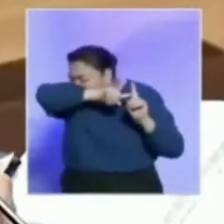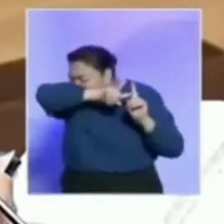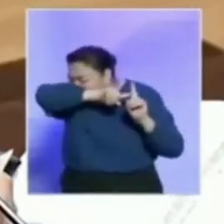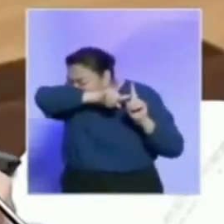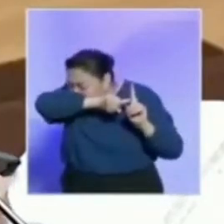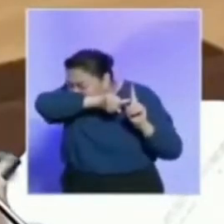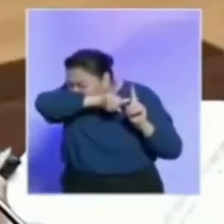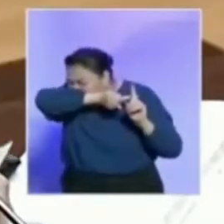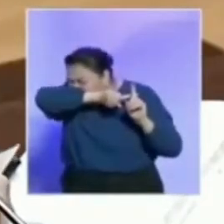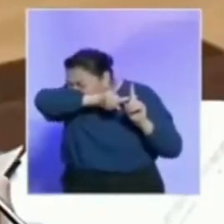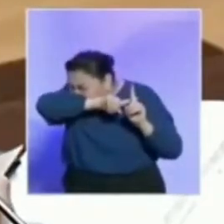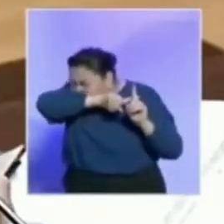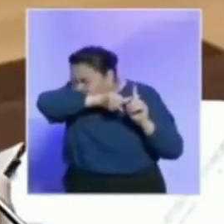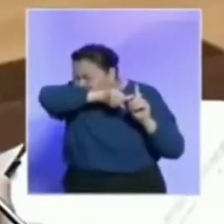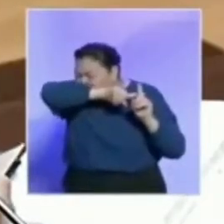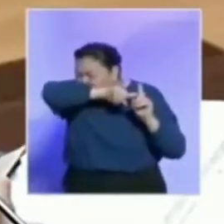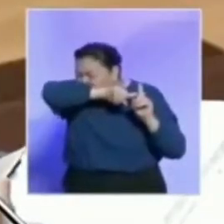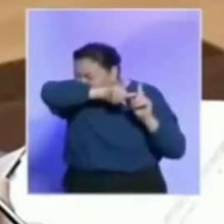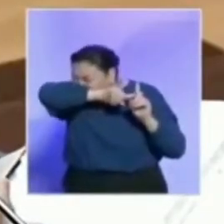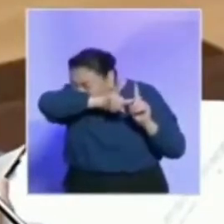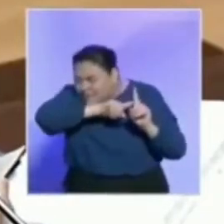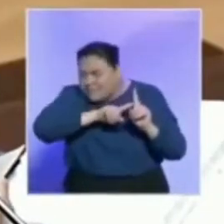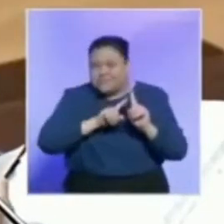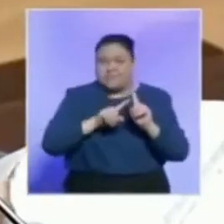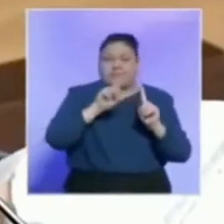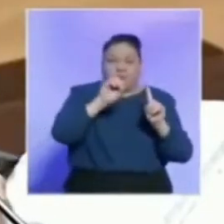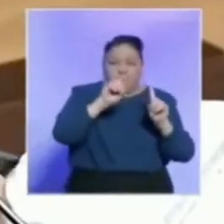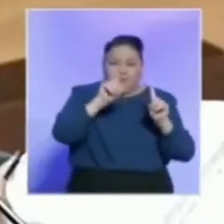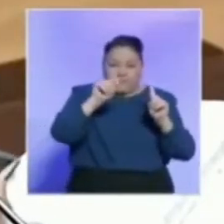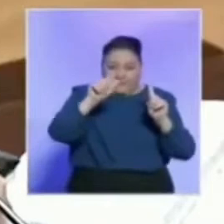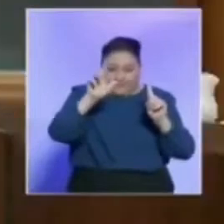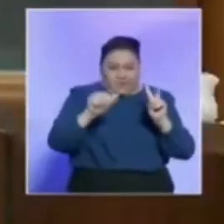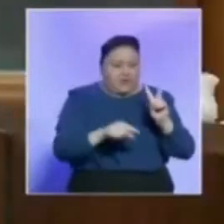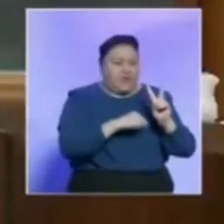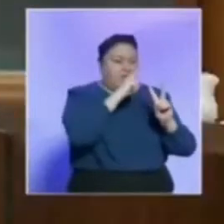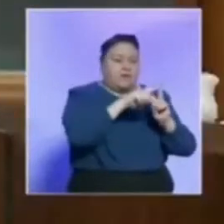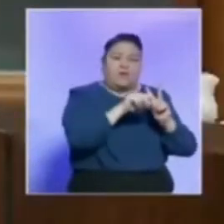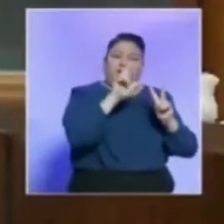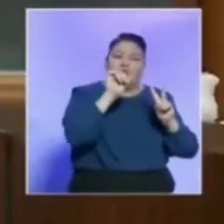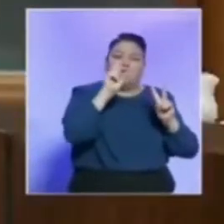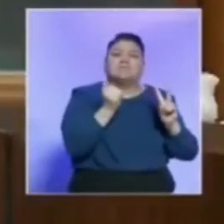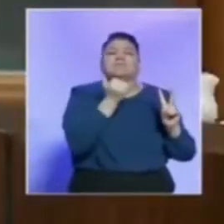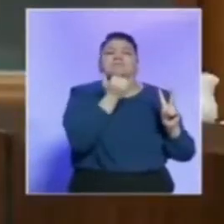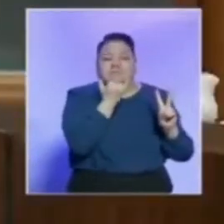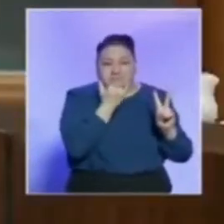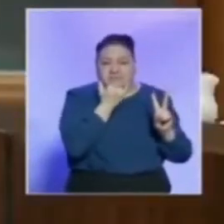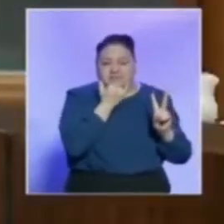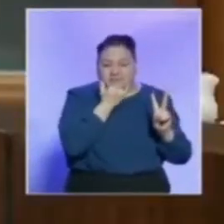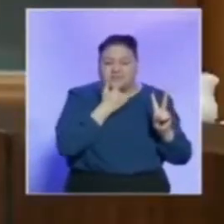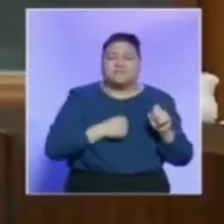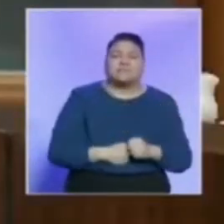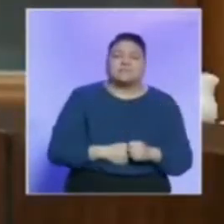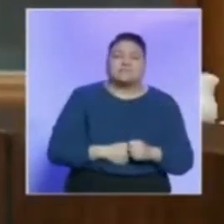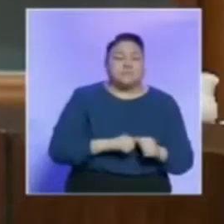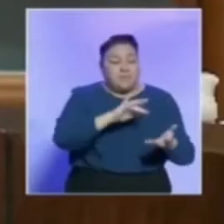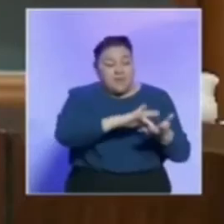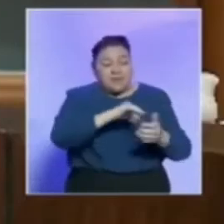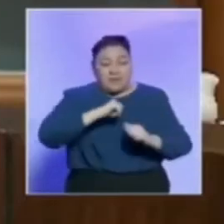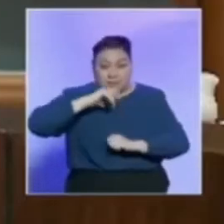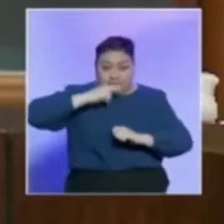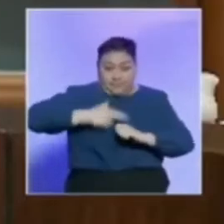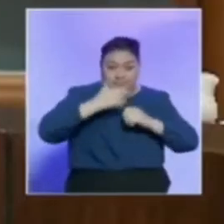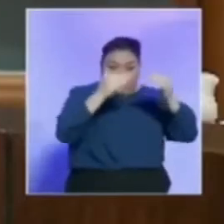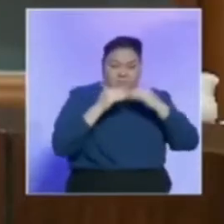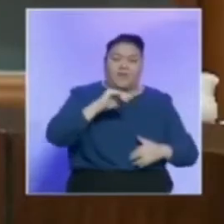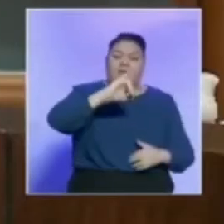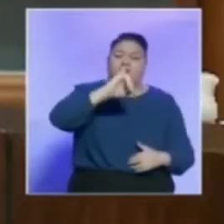secretario que da cuenta de la decisión, le ordena al Comité de Evaluación de ese poder, del Poder Judicial, que en